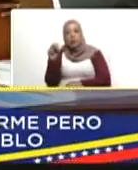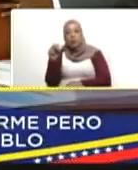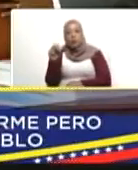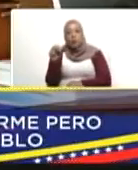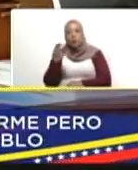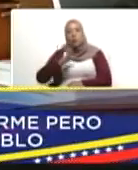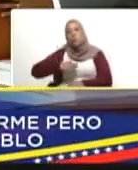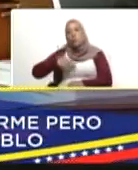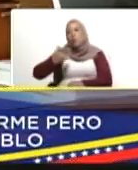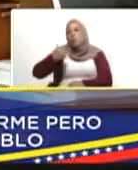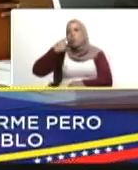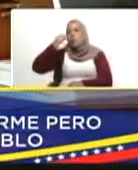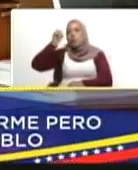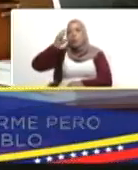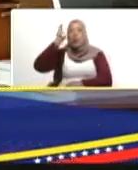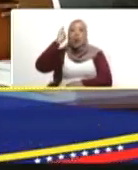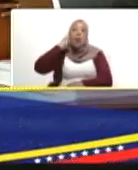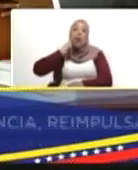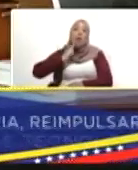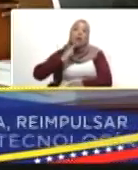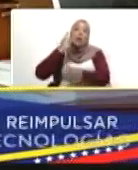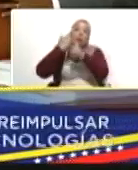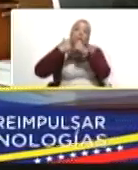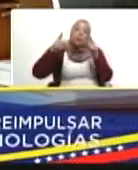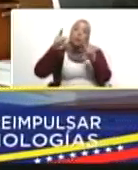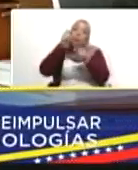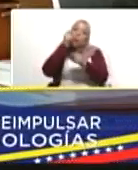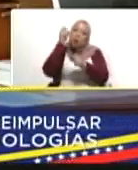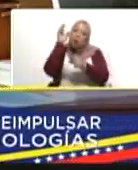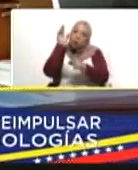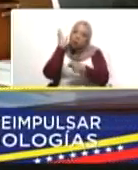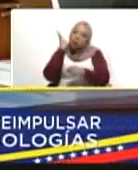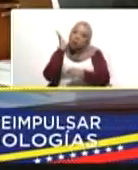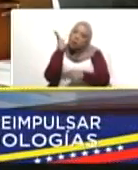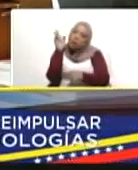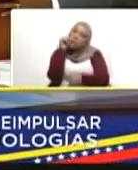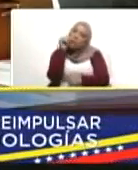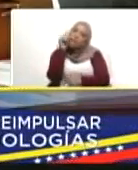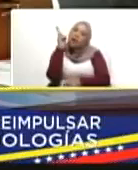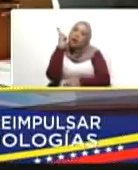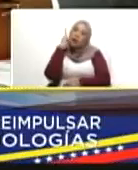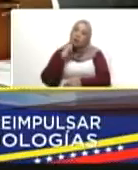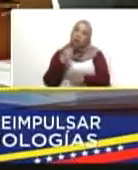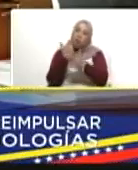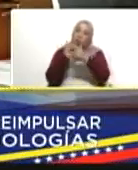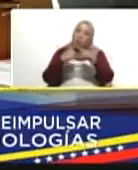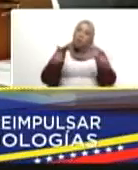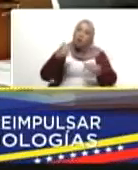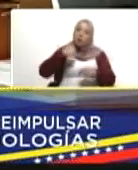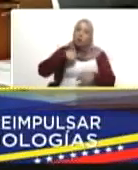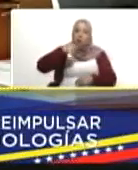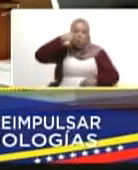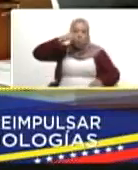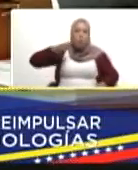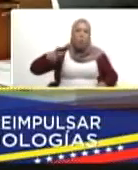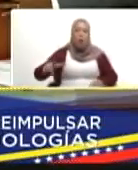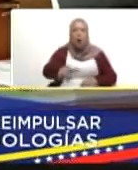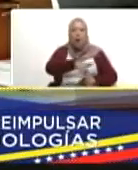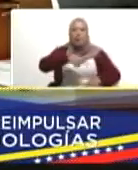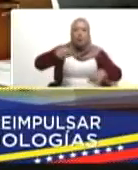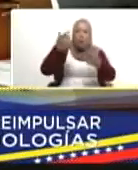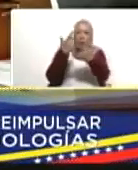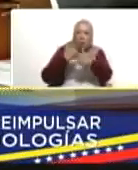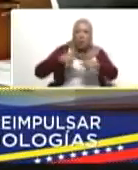podés decirle al padre libertador padre libertador no haraste en el mar Aquí está tu pueblo libre